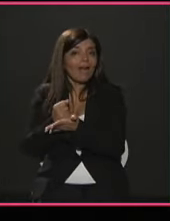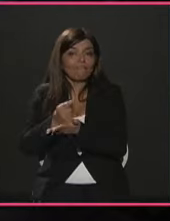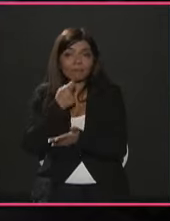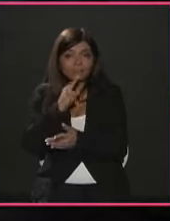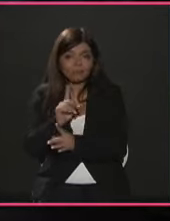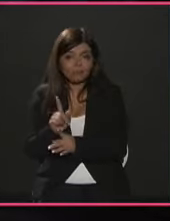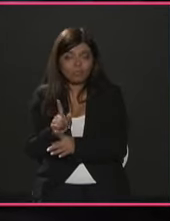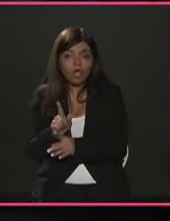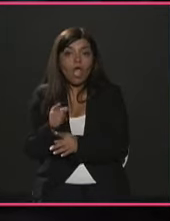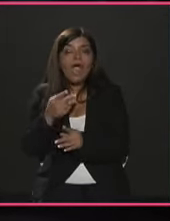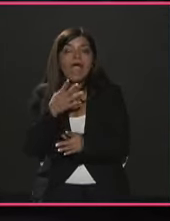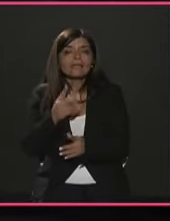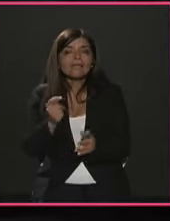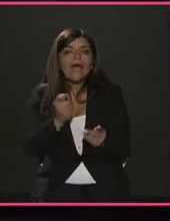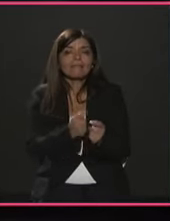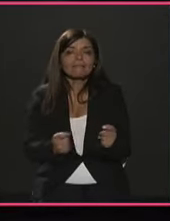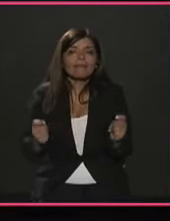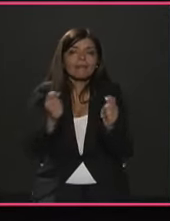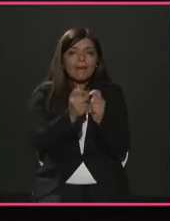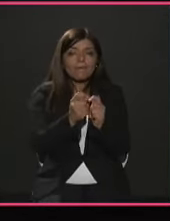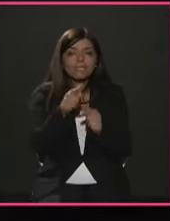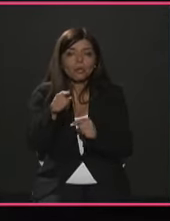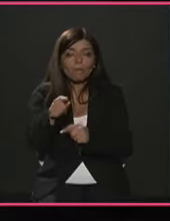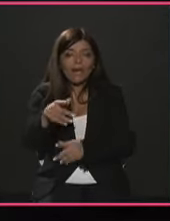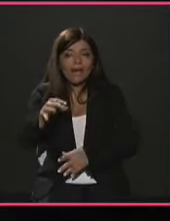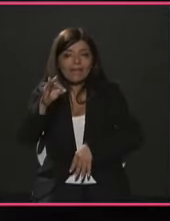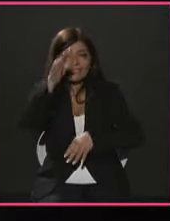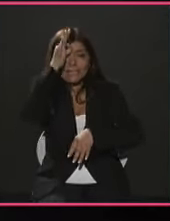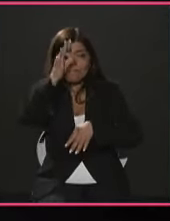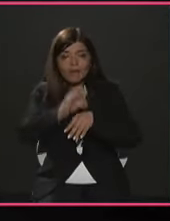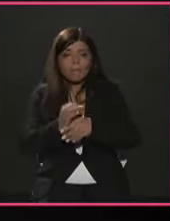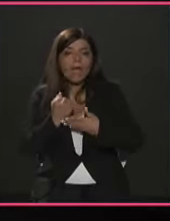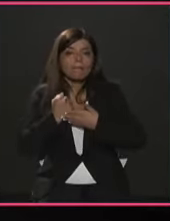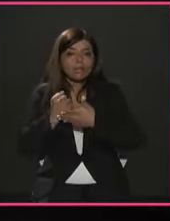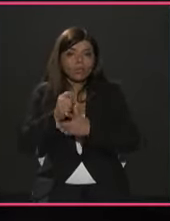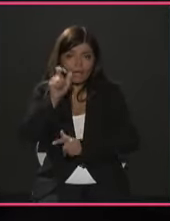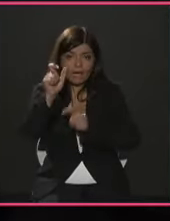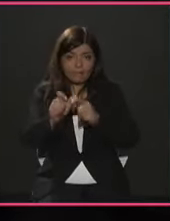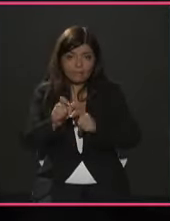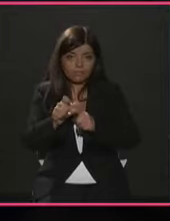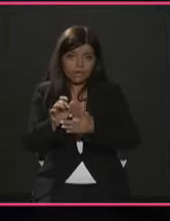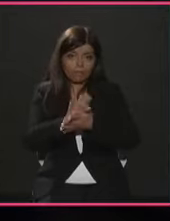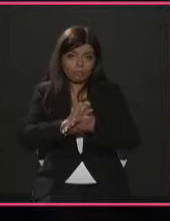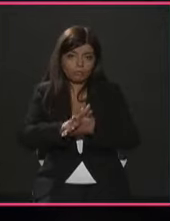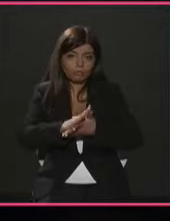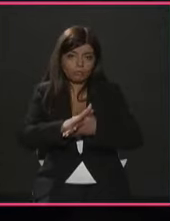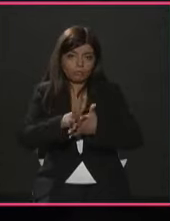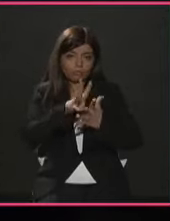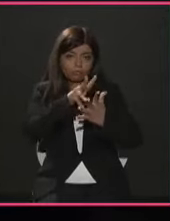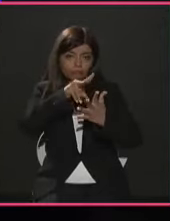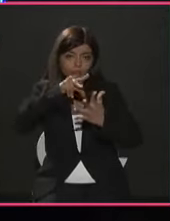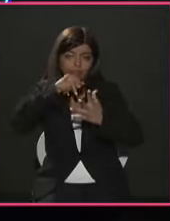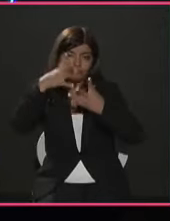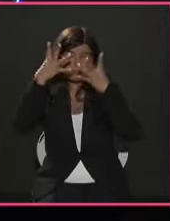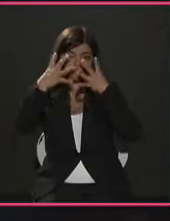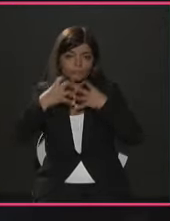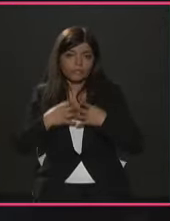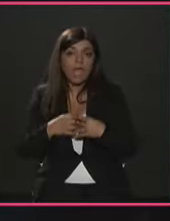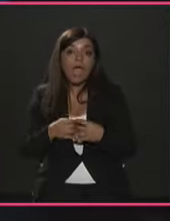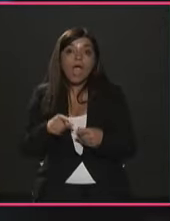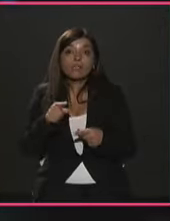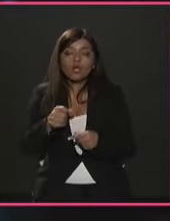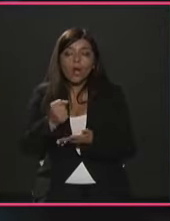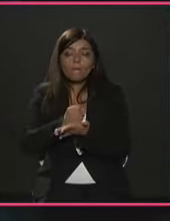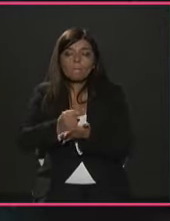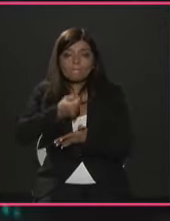él está creando tratamientos para estas enfermedades eh para ayudar a la gente que se ha contagiado es una iniciativa de medicamentos